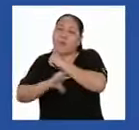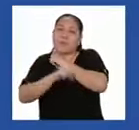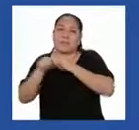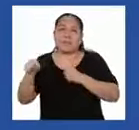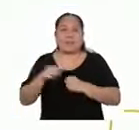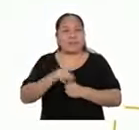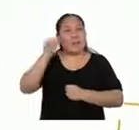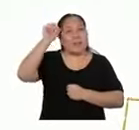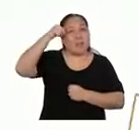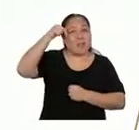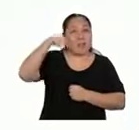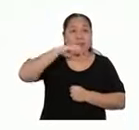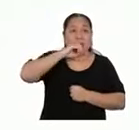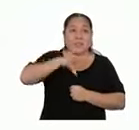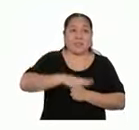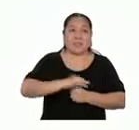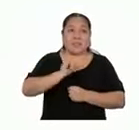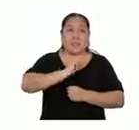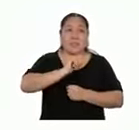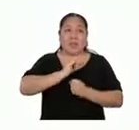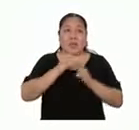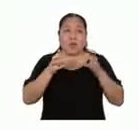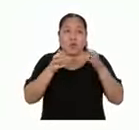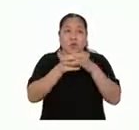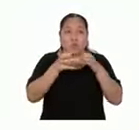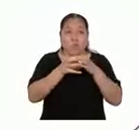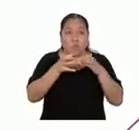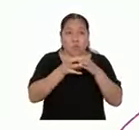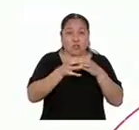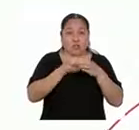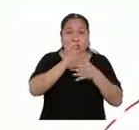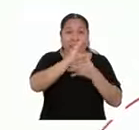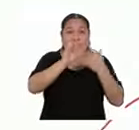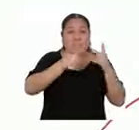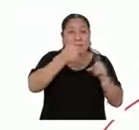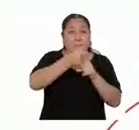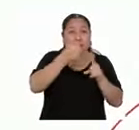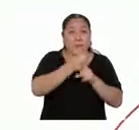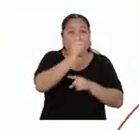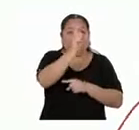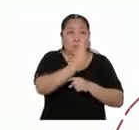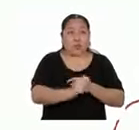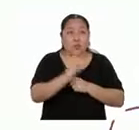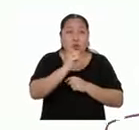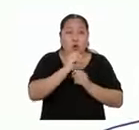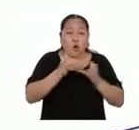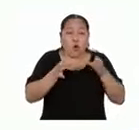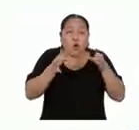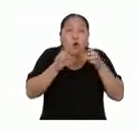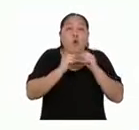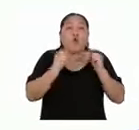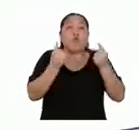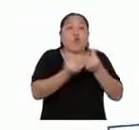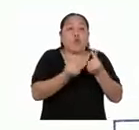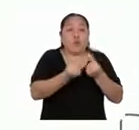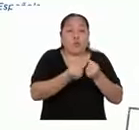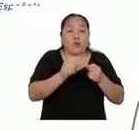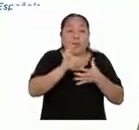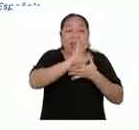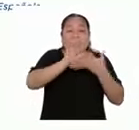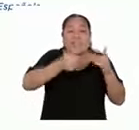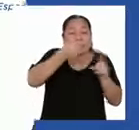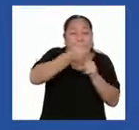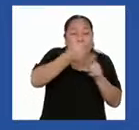decía? Identidad. Conjunto de rasgos propios de un individuo o de una colectividad que los caracterizan frente a los demás.